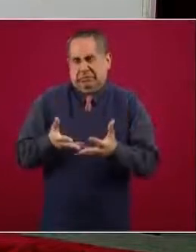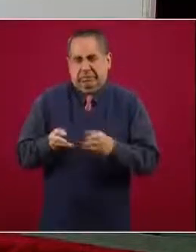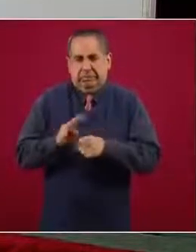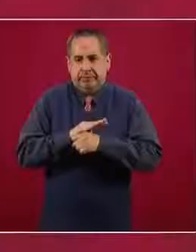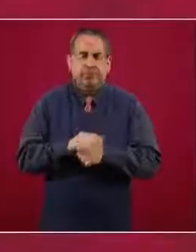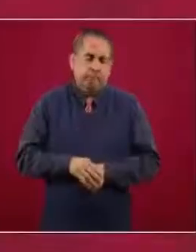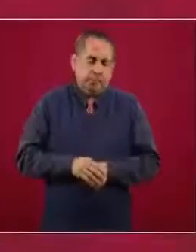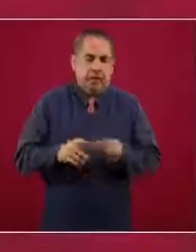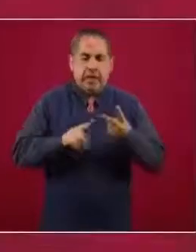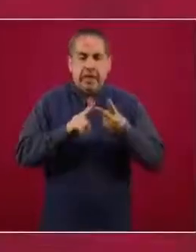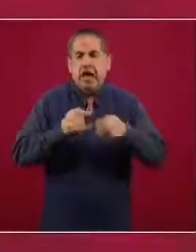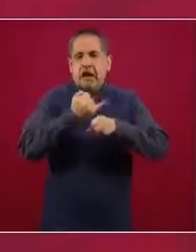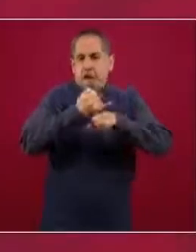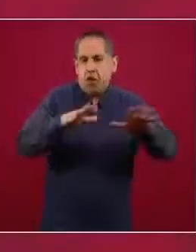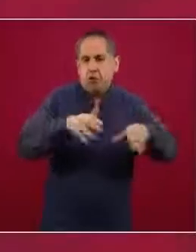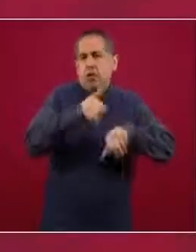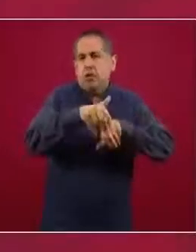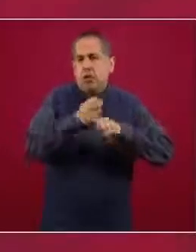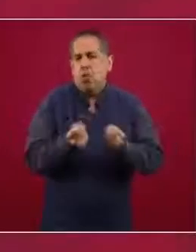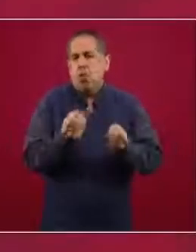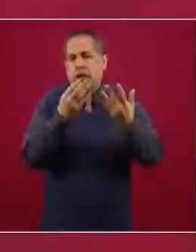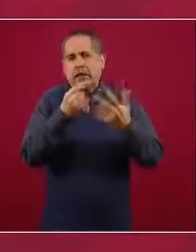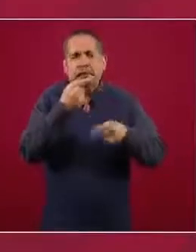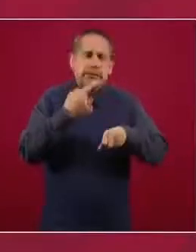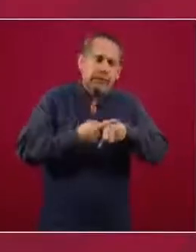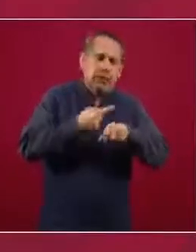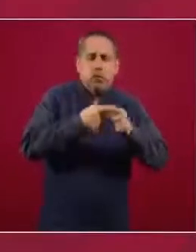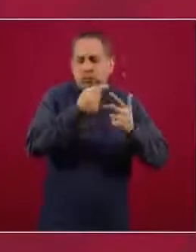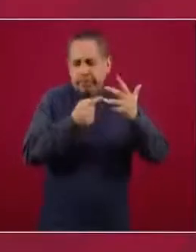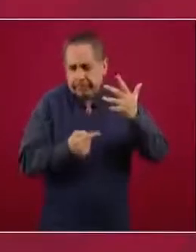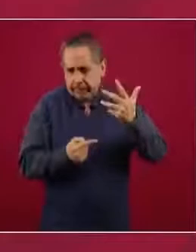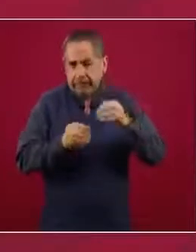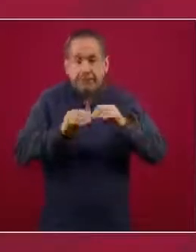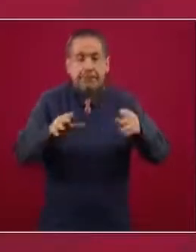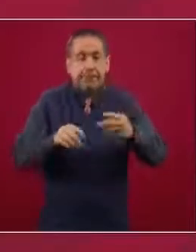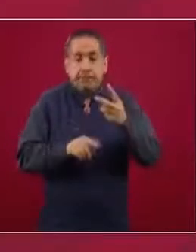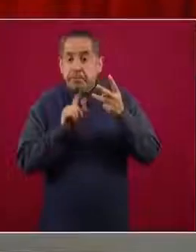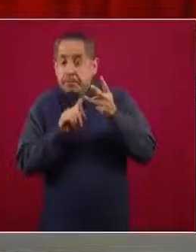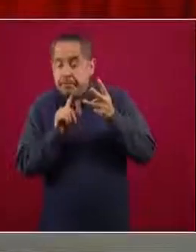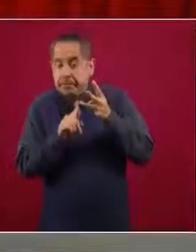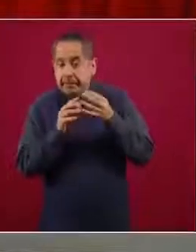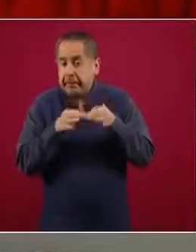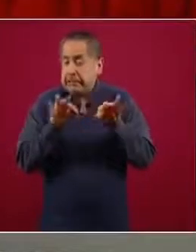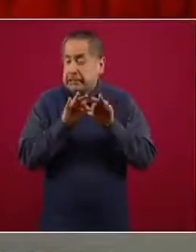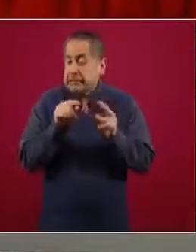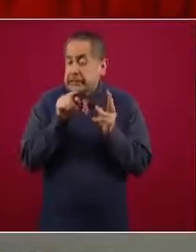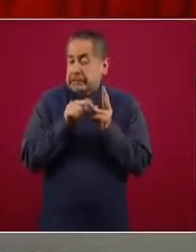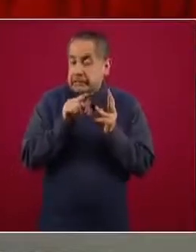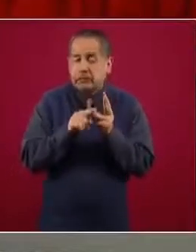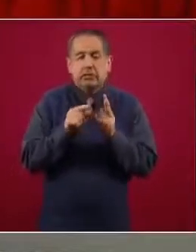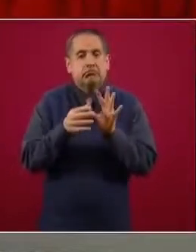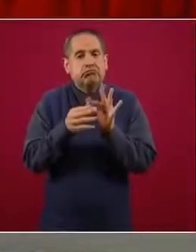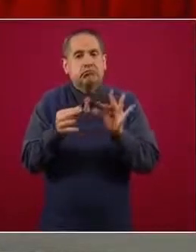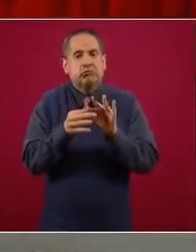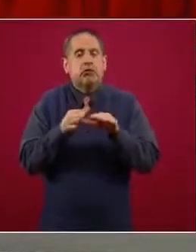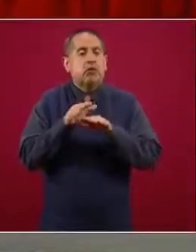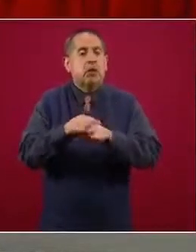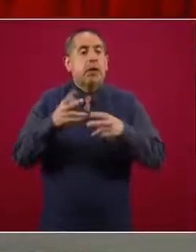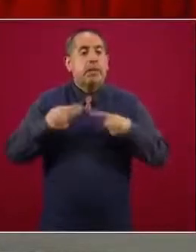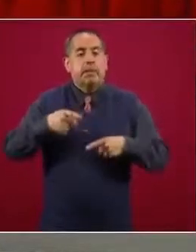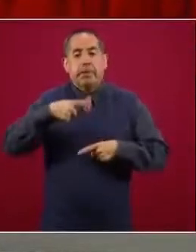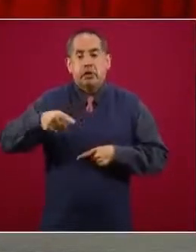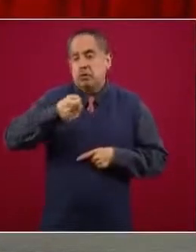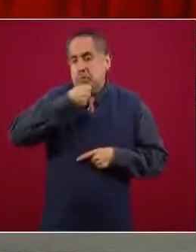el informe técnico y tenemos un componente específico del informe técnico que habla sobre las